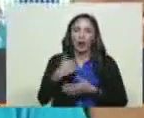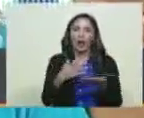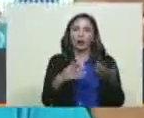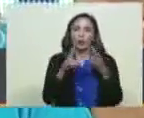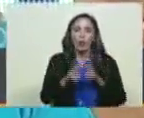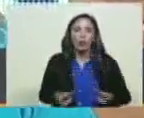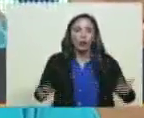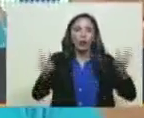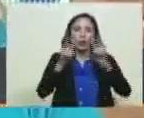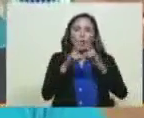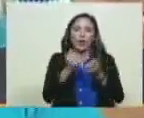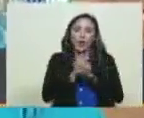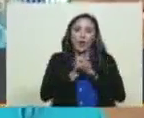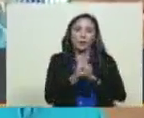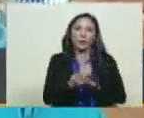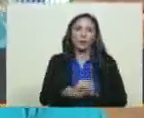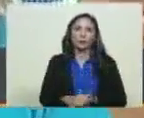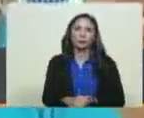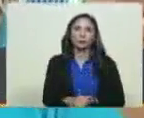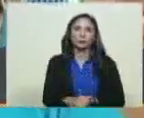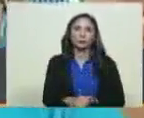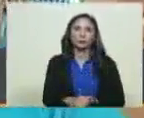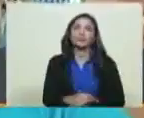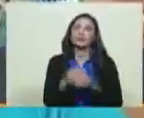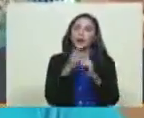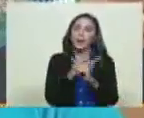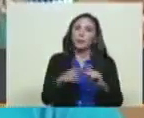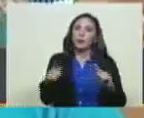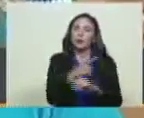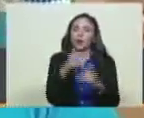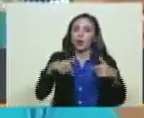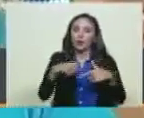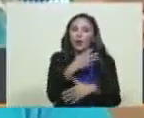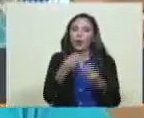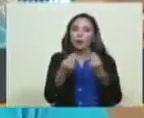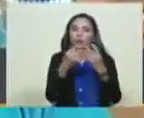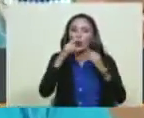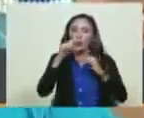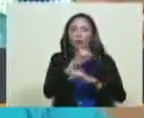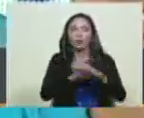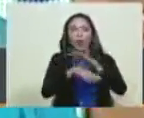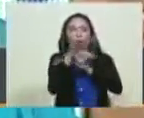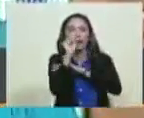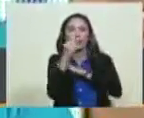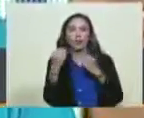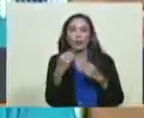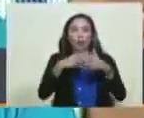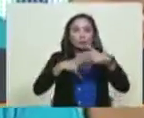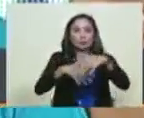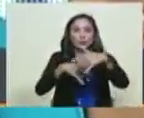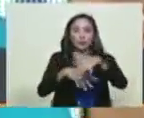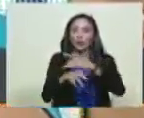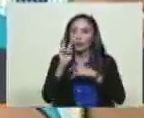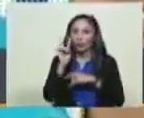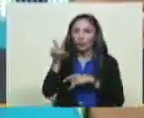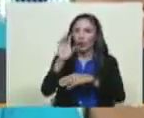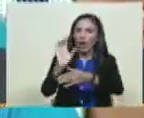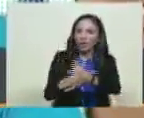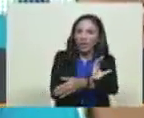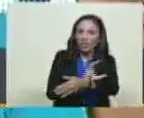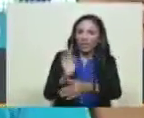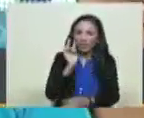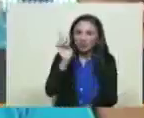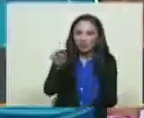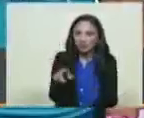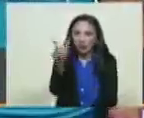valores pero con usted aprendí a militar cuando muchos solo vieron a la cantante usted vio en